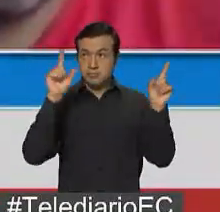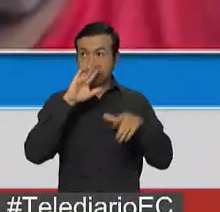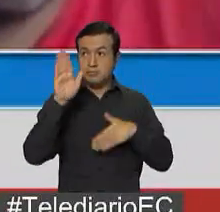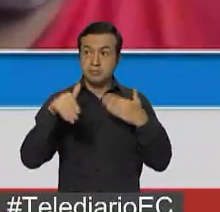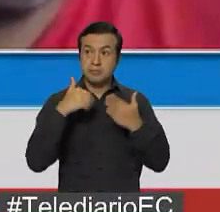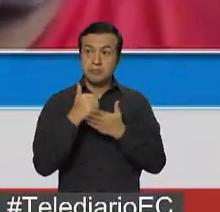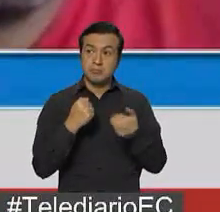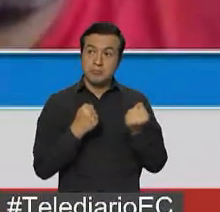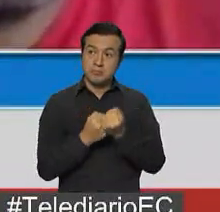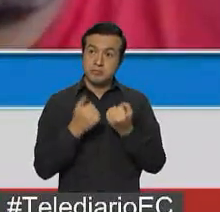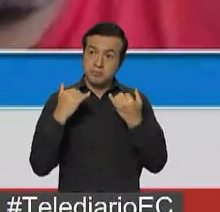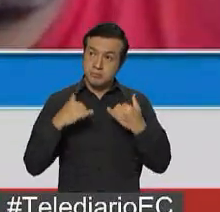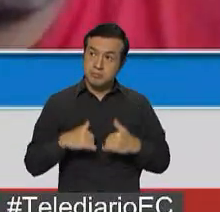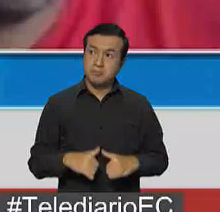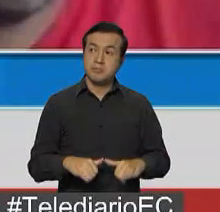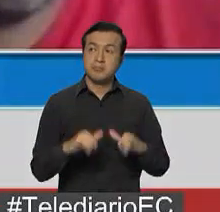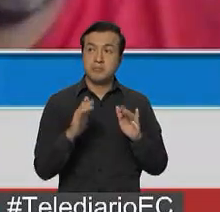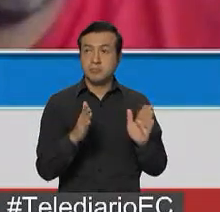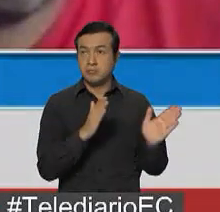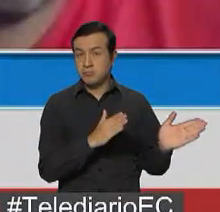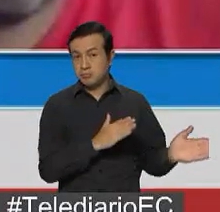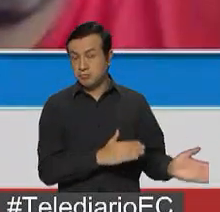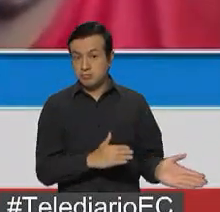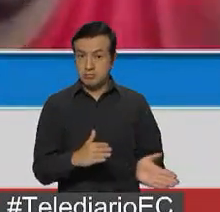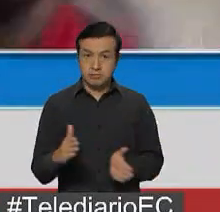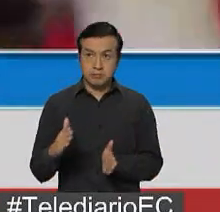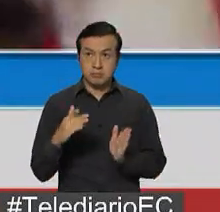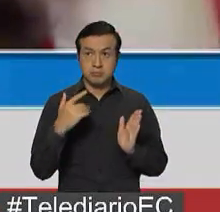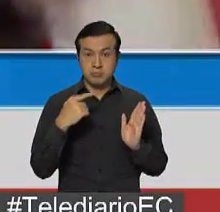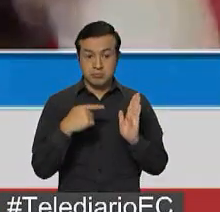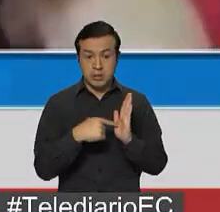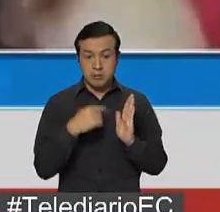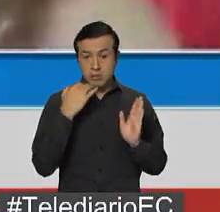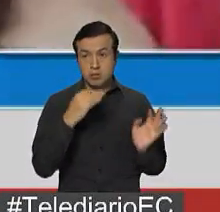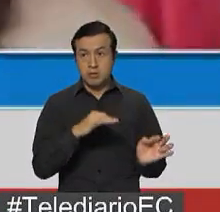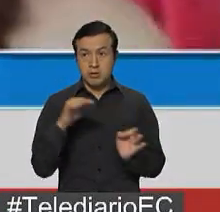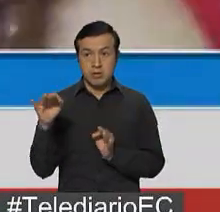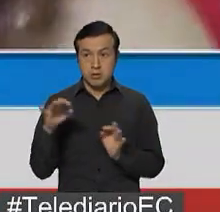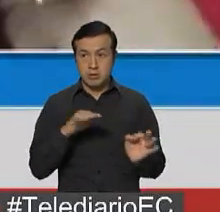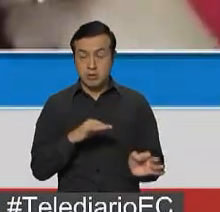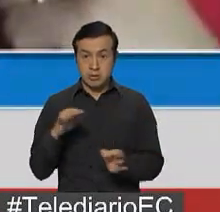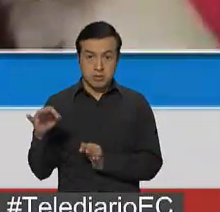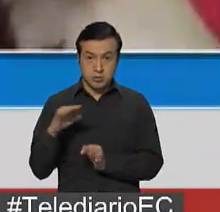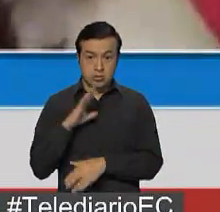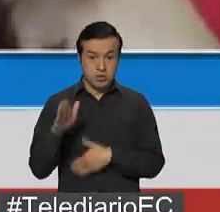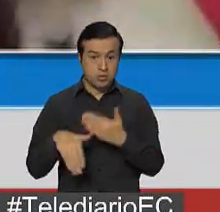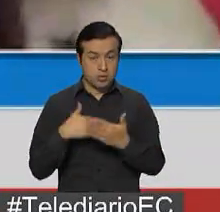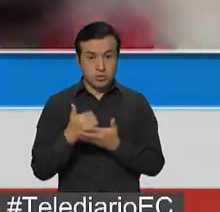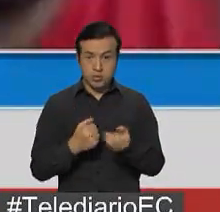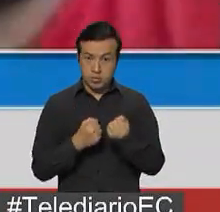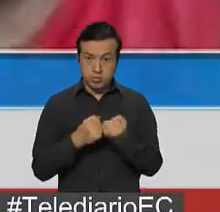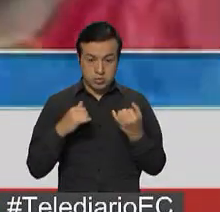nos permite exonerar y en todo lo que nos permita aplazar todo lo que nos permita refinanciar